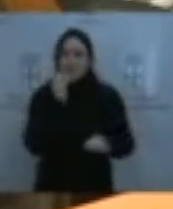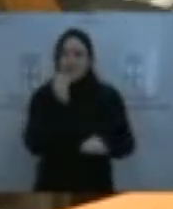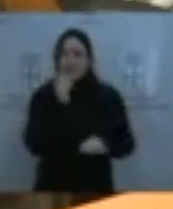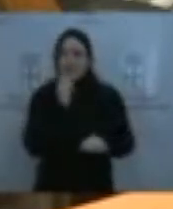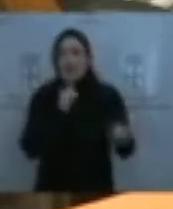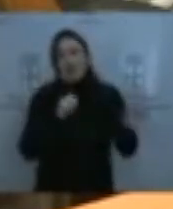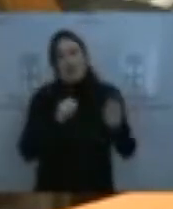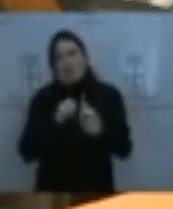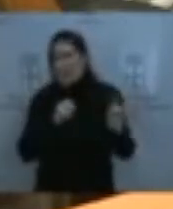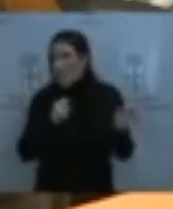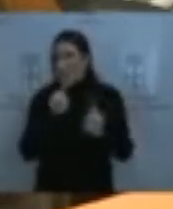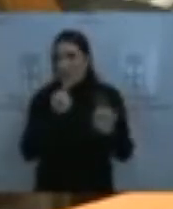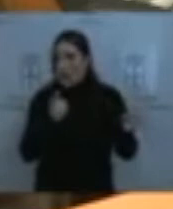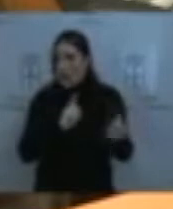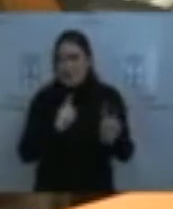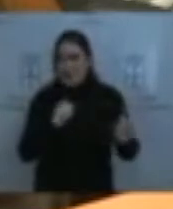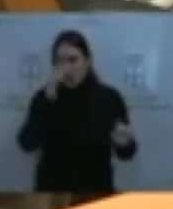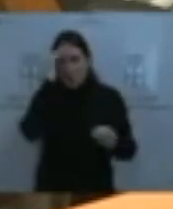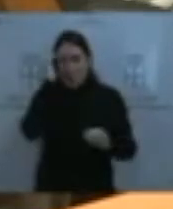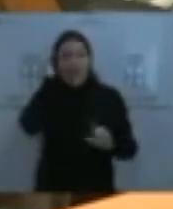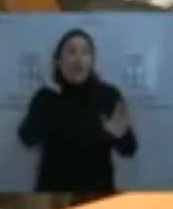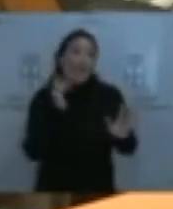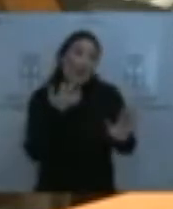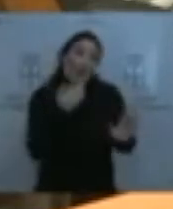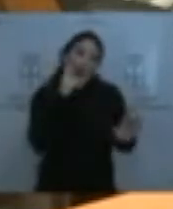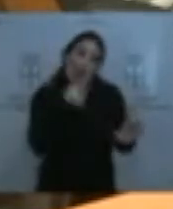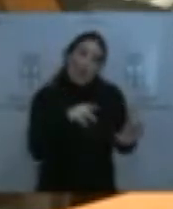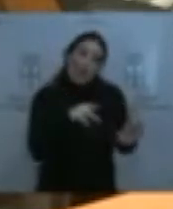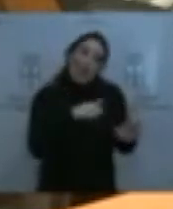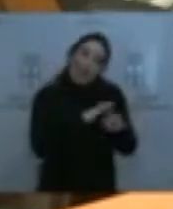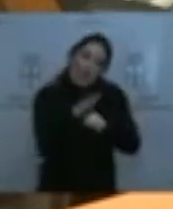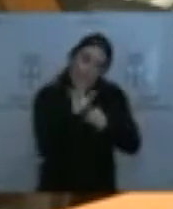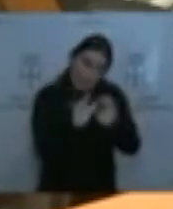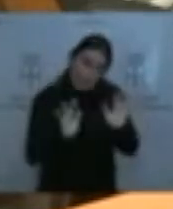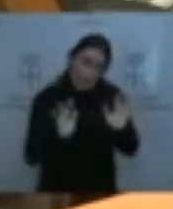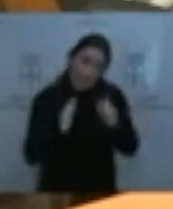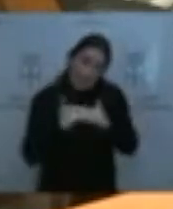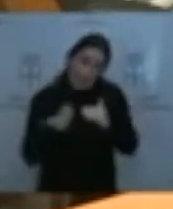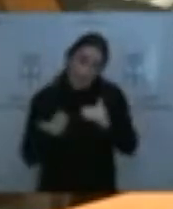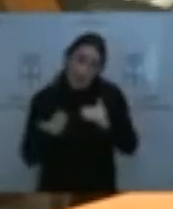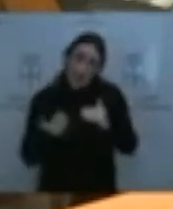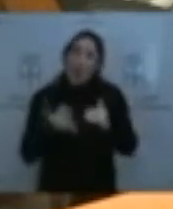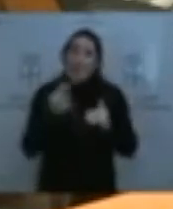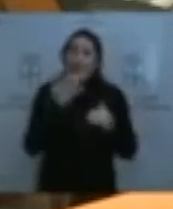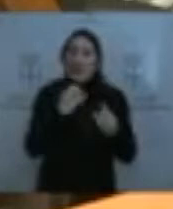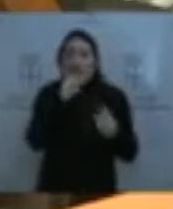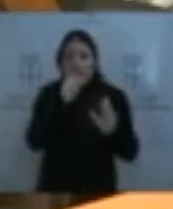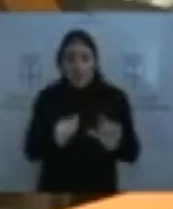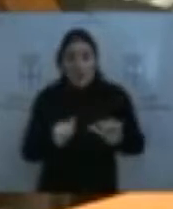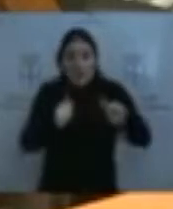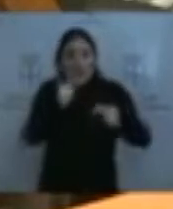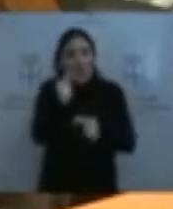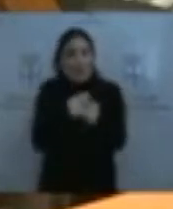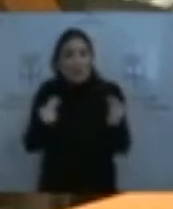No lo he dicho, pero reconocerá que algo tiene que ver. Y algo tiene que ver cuando uno arranca el año con un presupuesto que no es